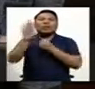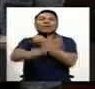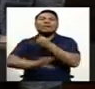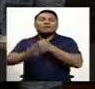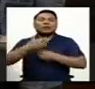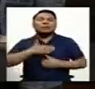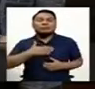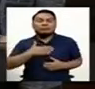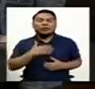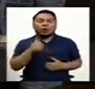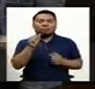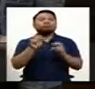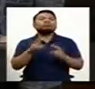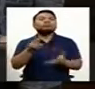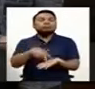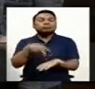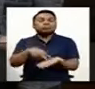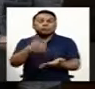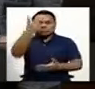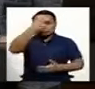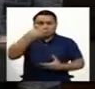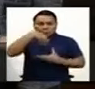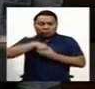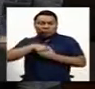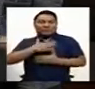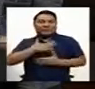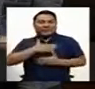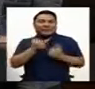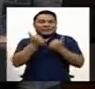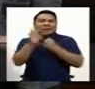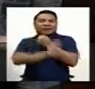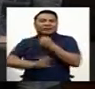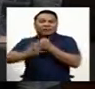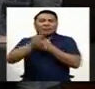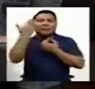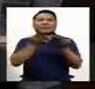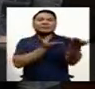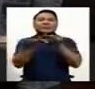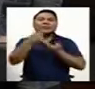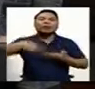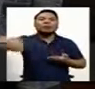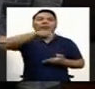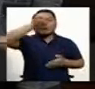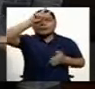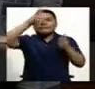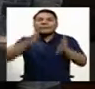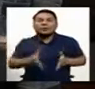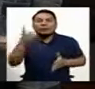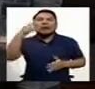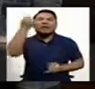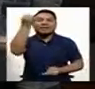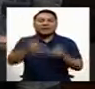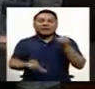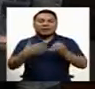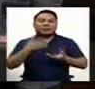moral para continuar sirviendo a todos los peruanos hasta el final de mi